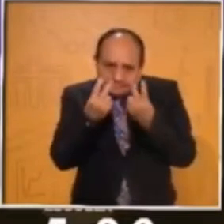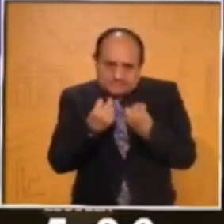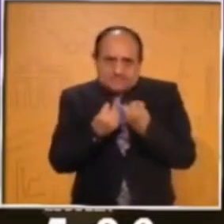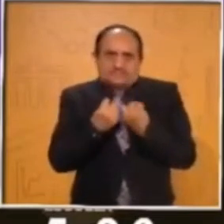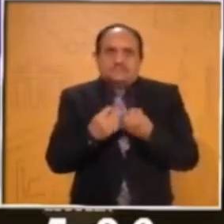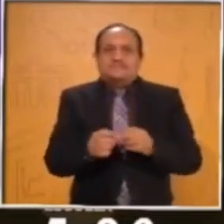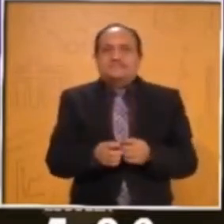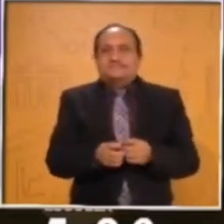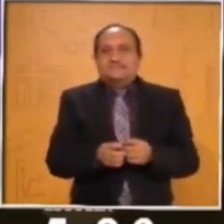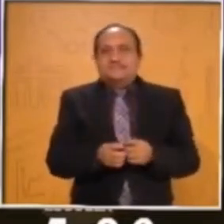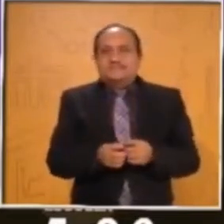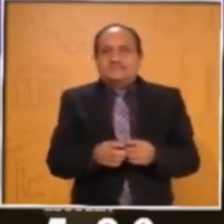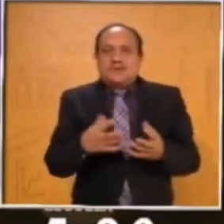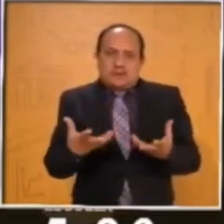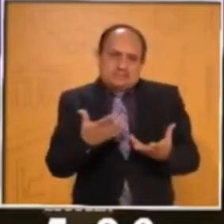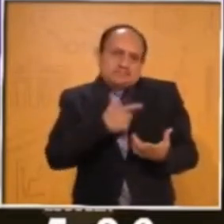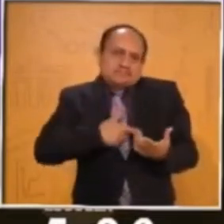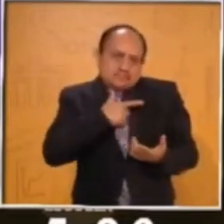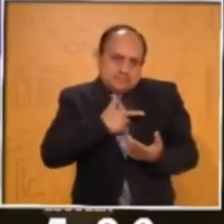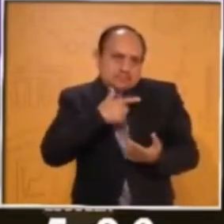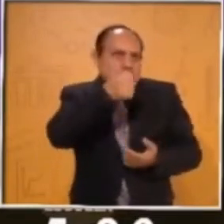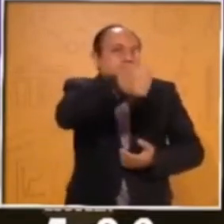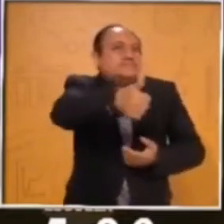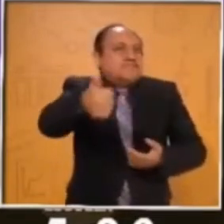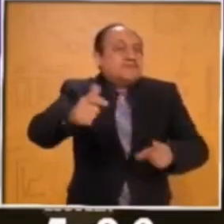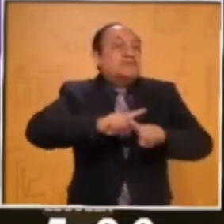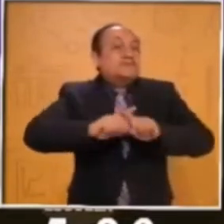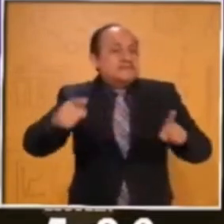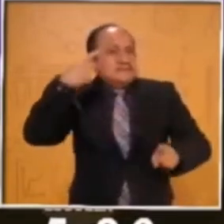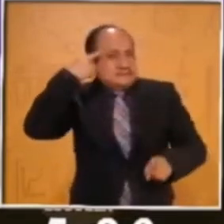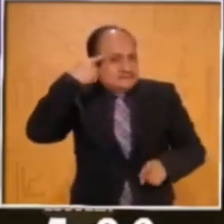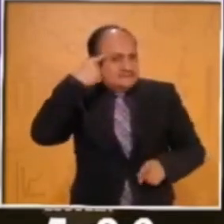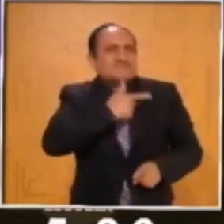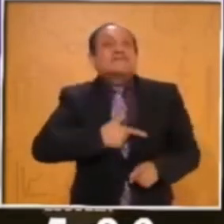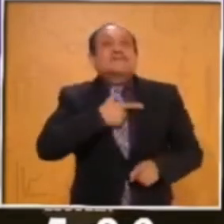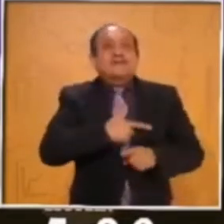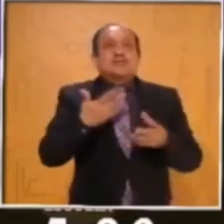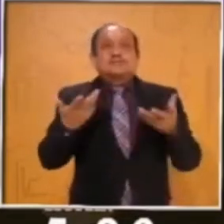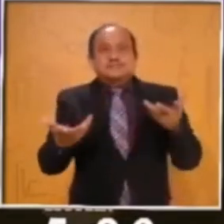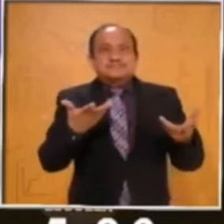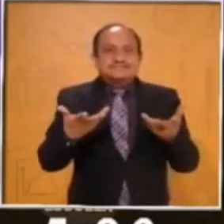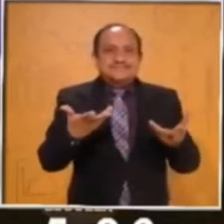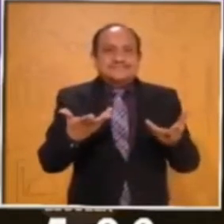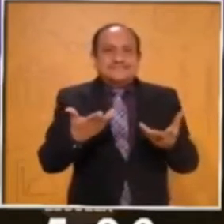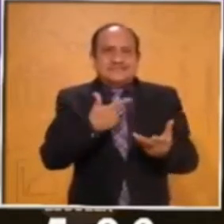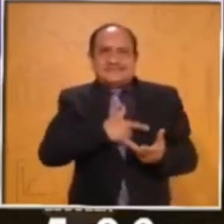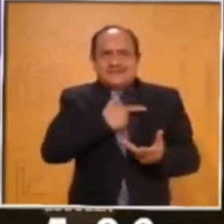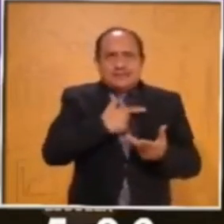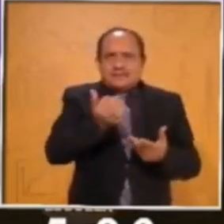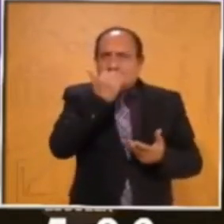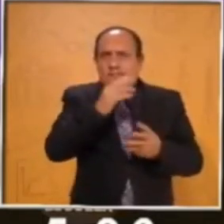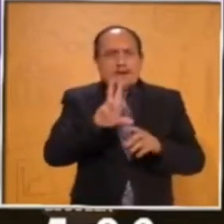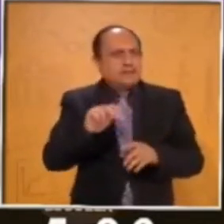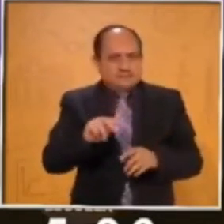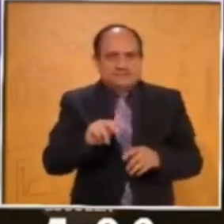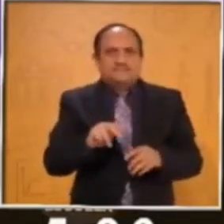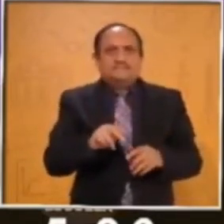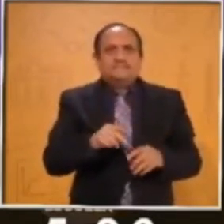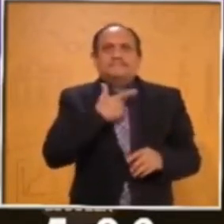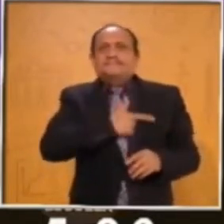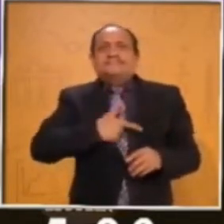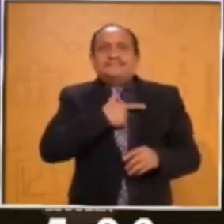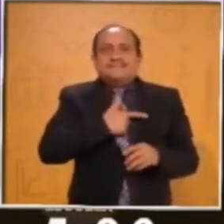¿ok? Gustos y forma de pensar, ¿qué le gusta? ¿Sí? No tanto qué le gusta de comer, estamos hablando